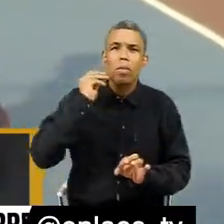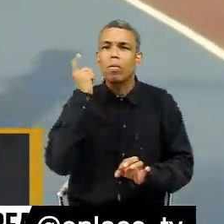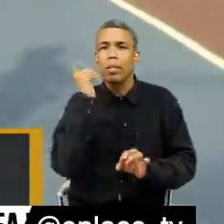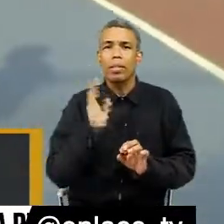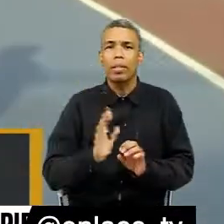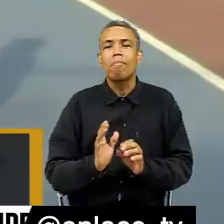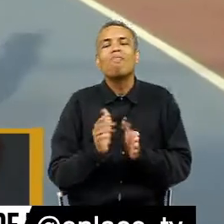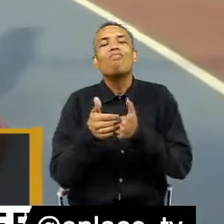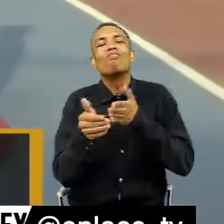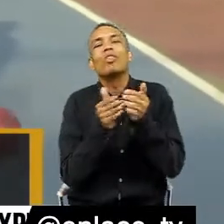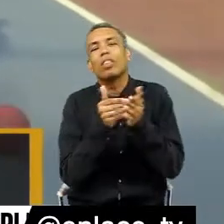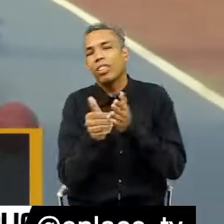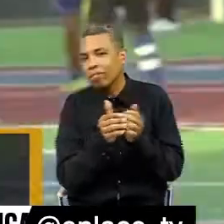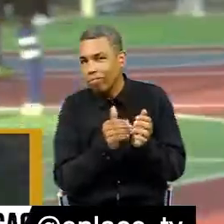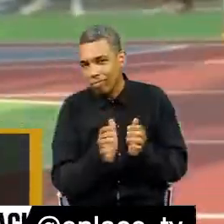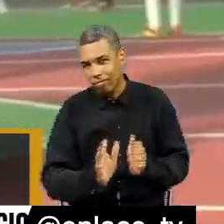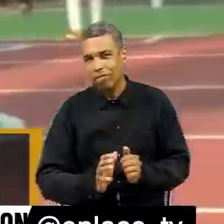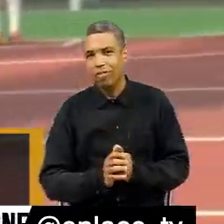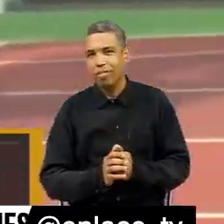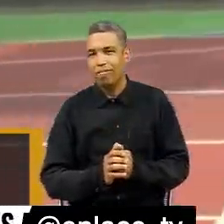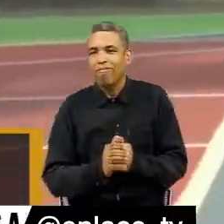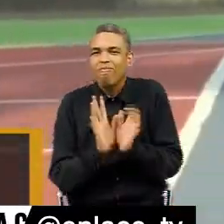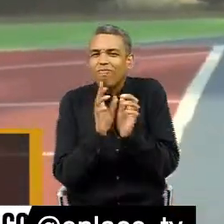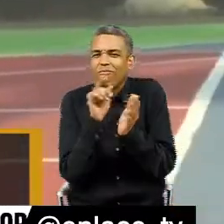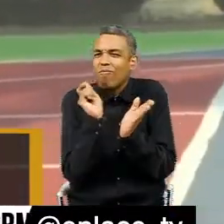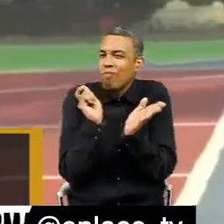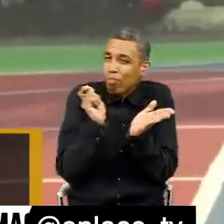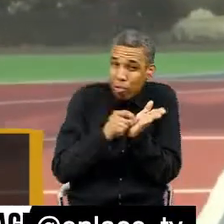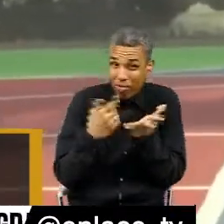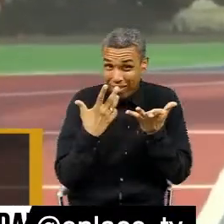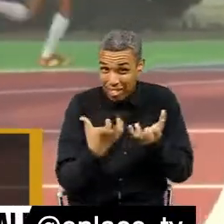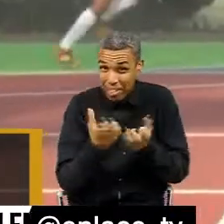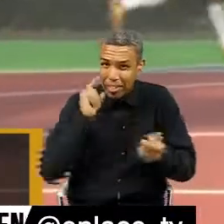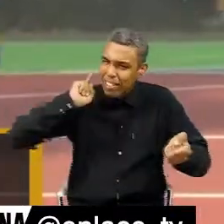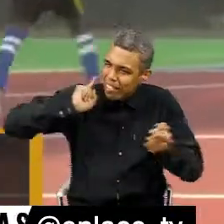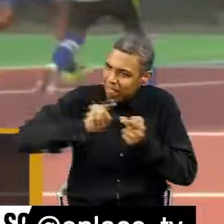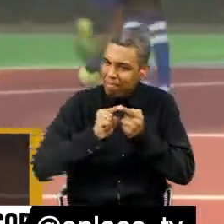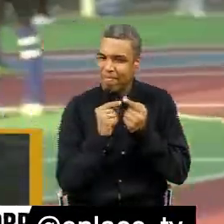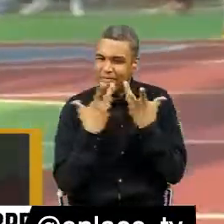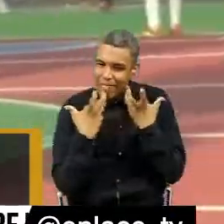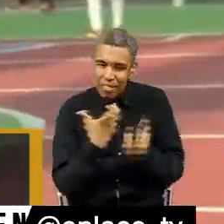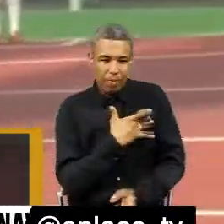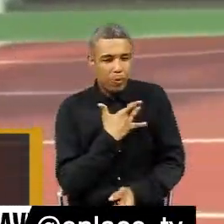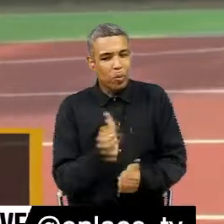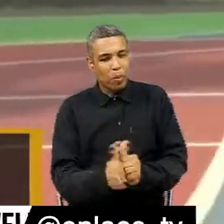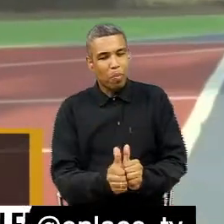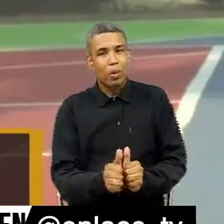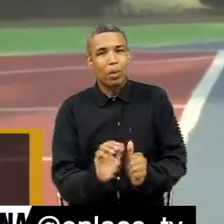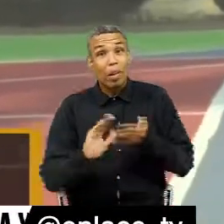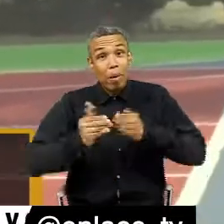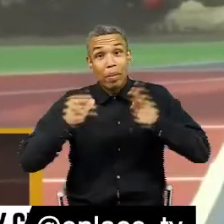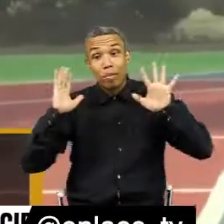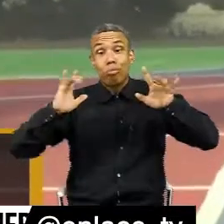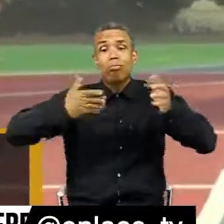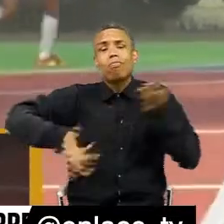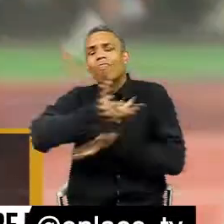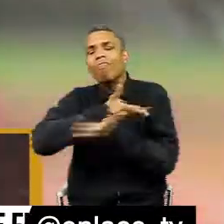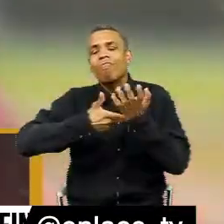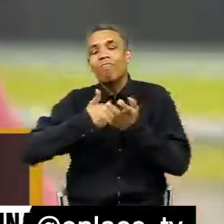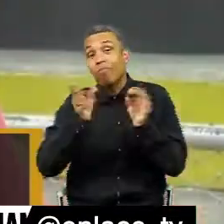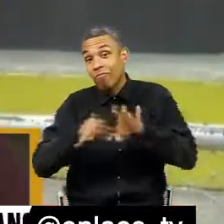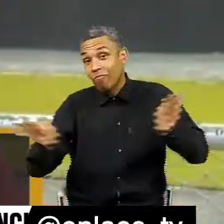campeonatos municipales. El requisito necesario era tener ganas de practicar deporte y asistir con sus familias para invertir sanamente su tiempo